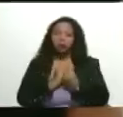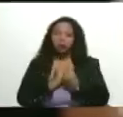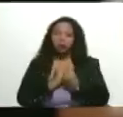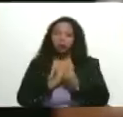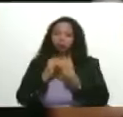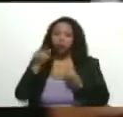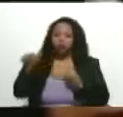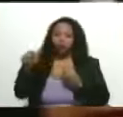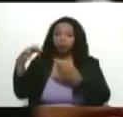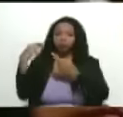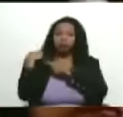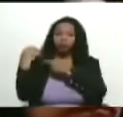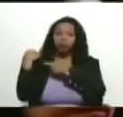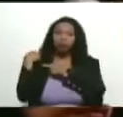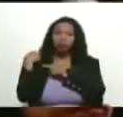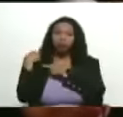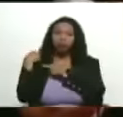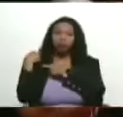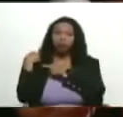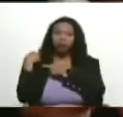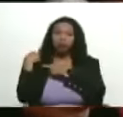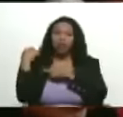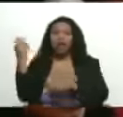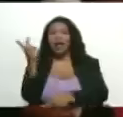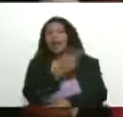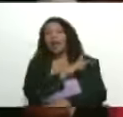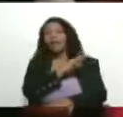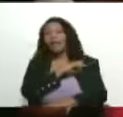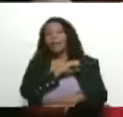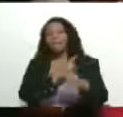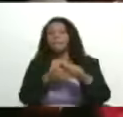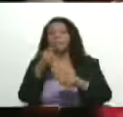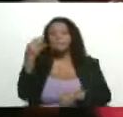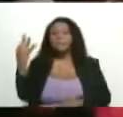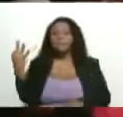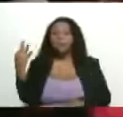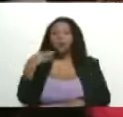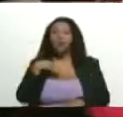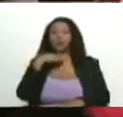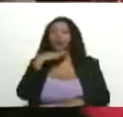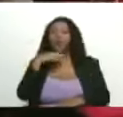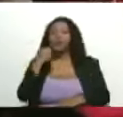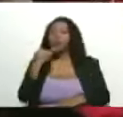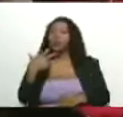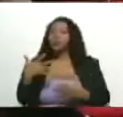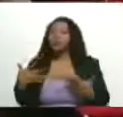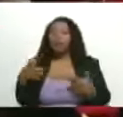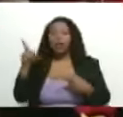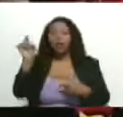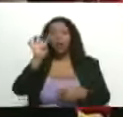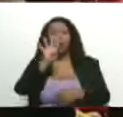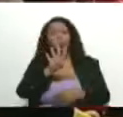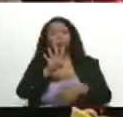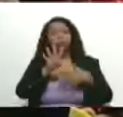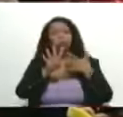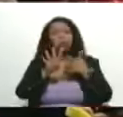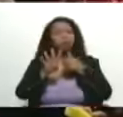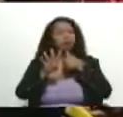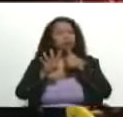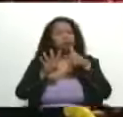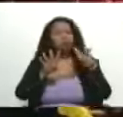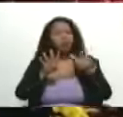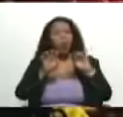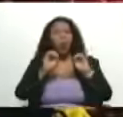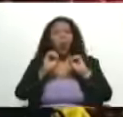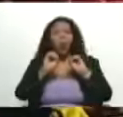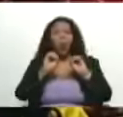de la comunidad. El jefe más tres, llegamos a... Ahora, esos cuatro o esos tres